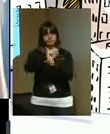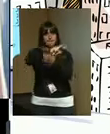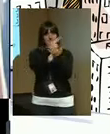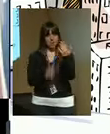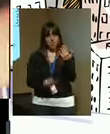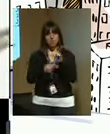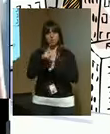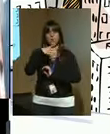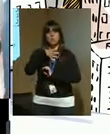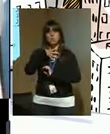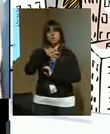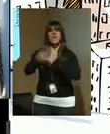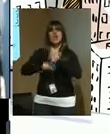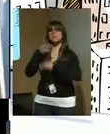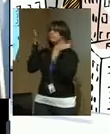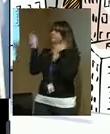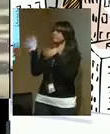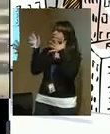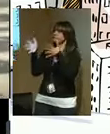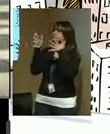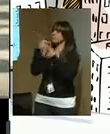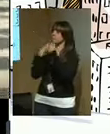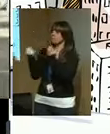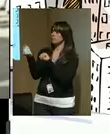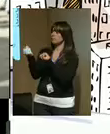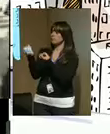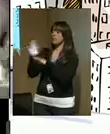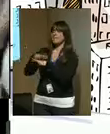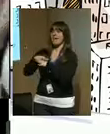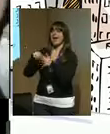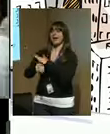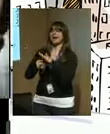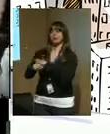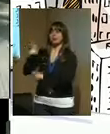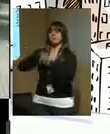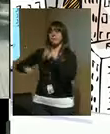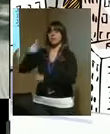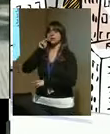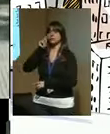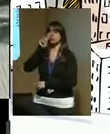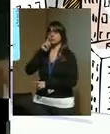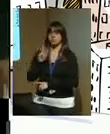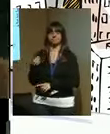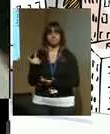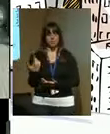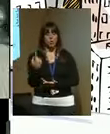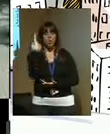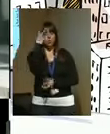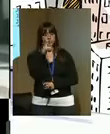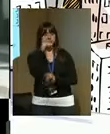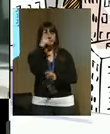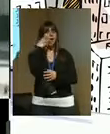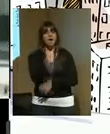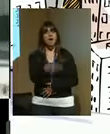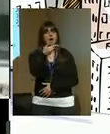ser consultados para la gestión de conflictos turísticos. Un tema fundamental es que el turista sepa